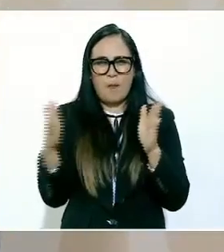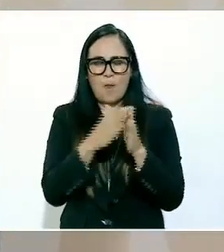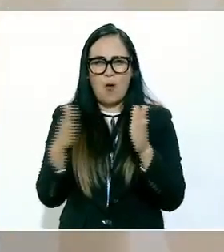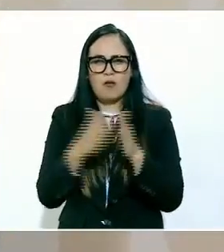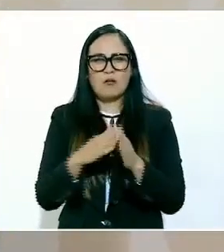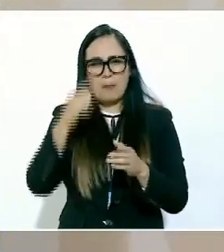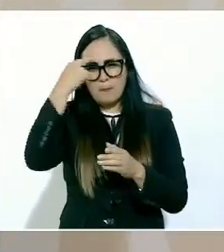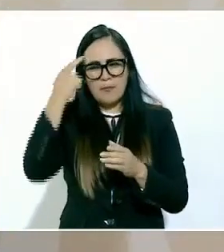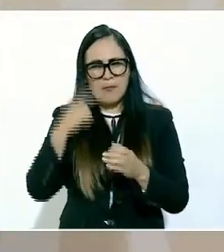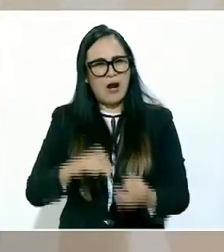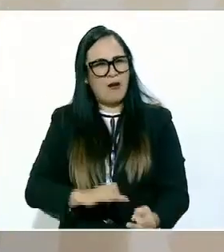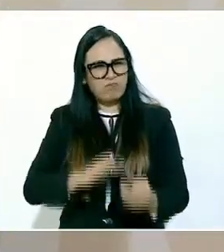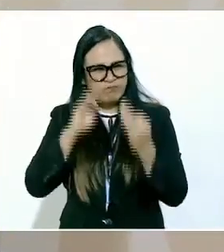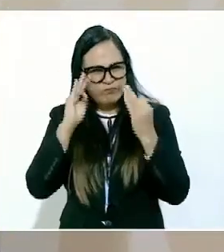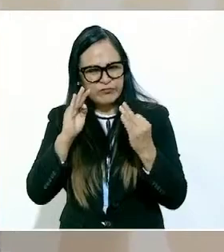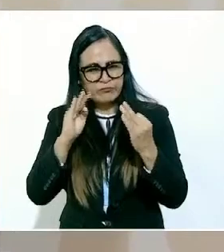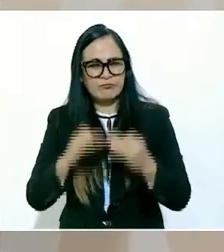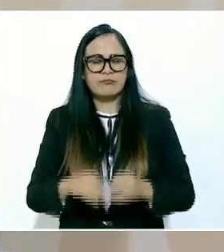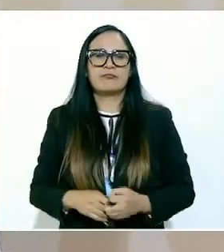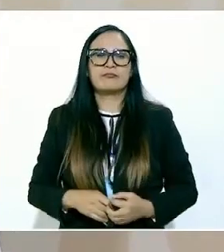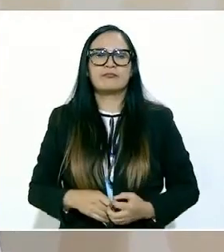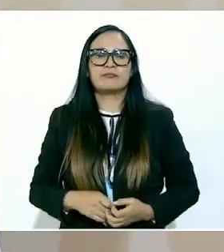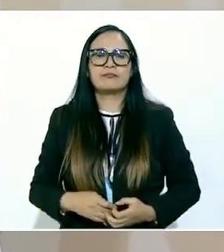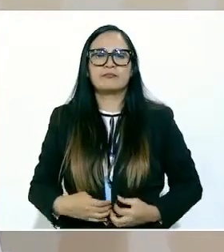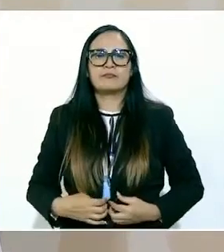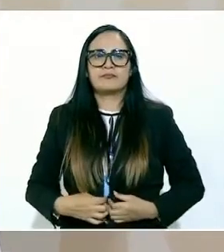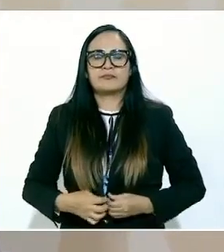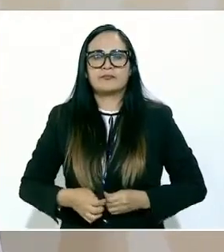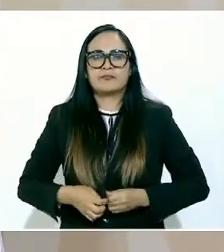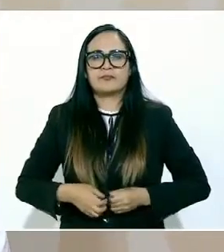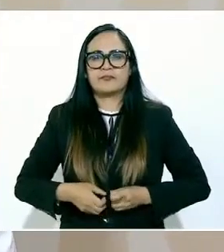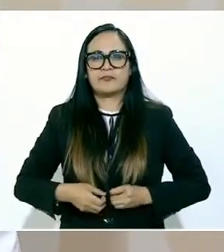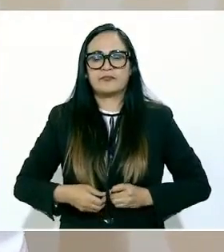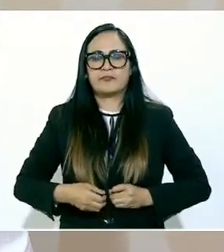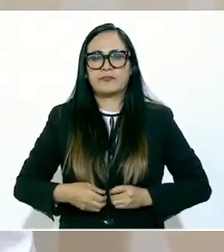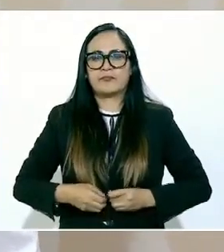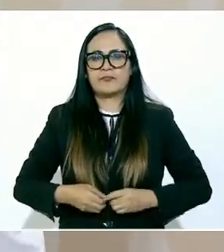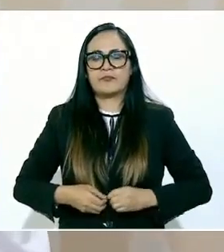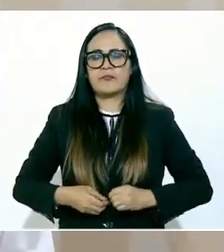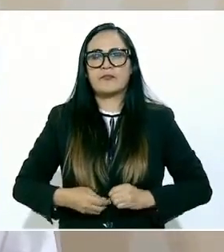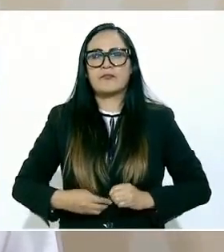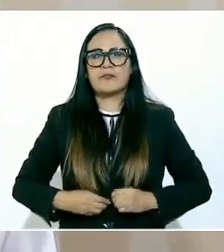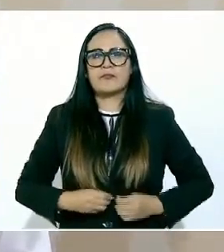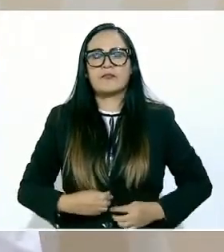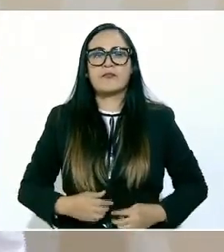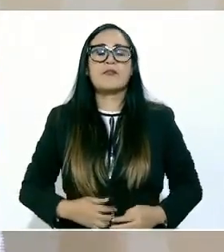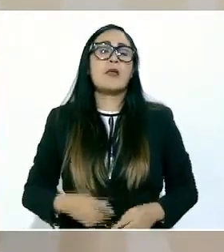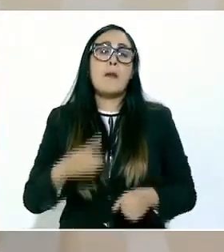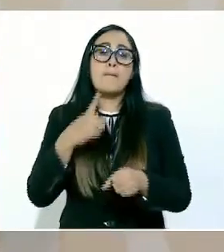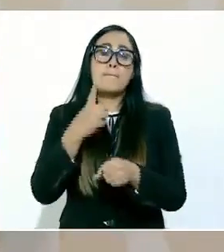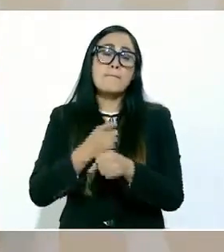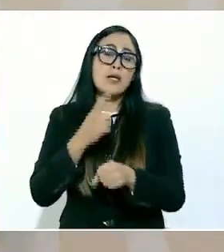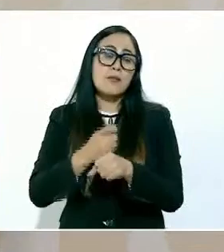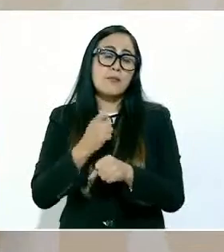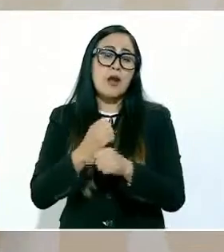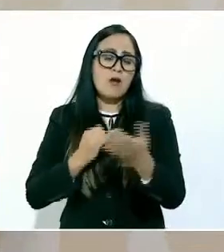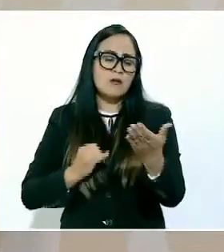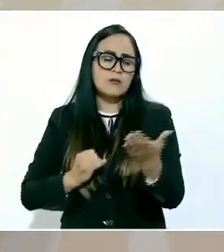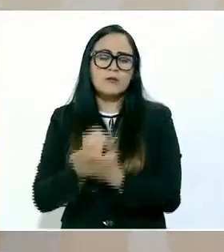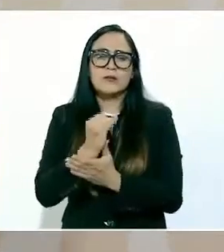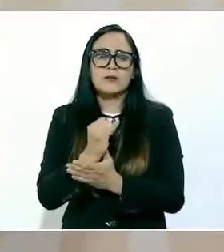para enfrentarla. Primero, que decidimos destinar